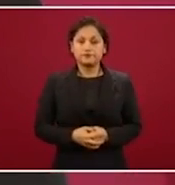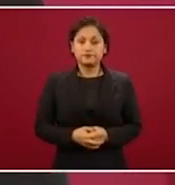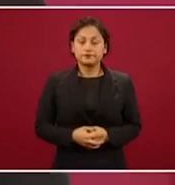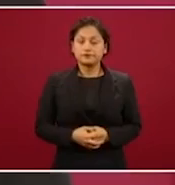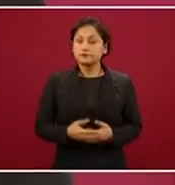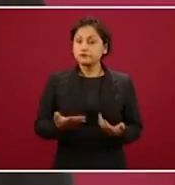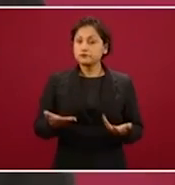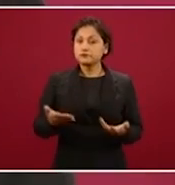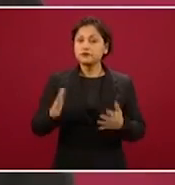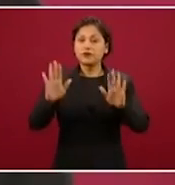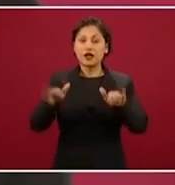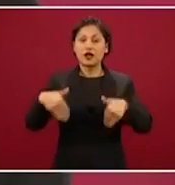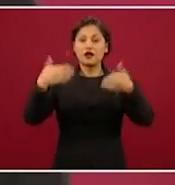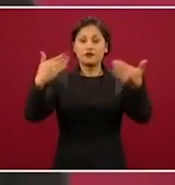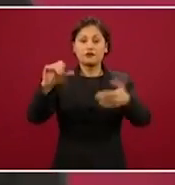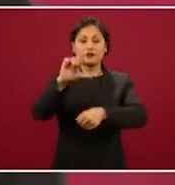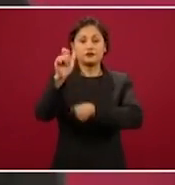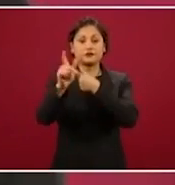en el extranjero,